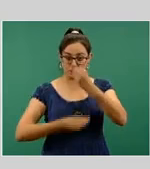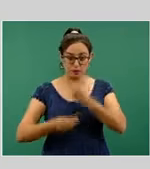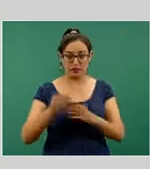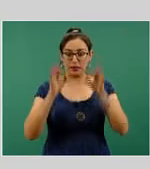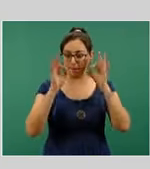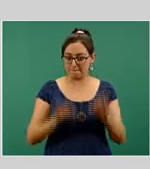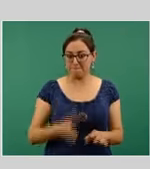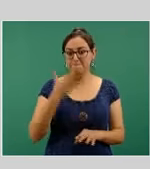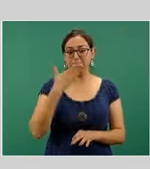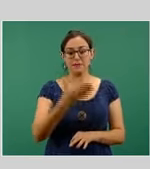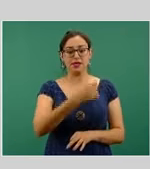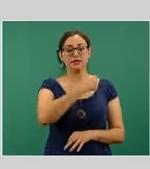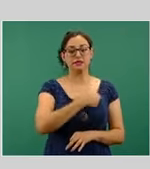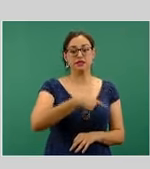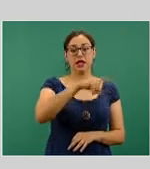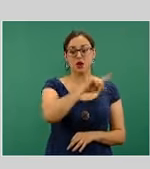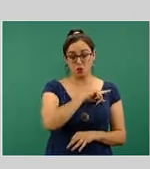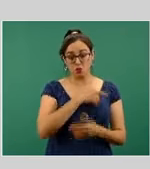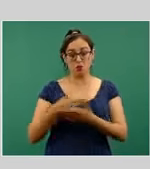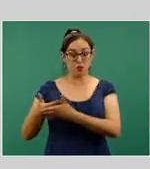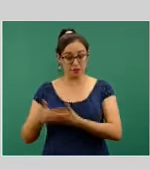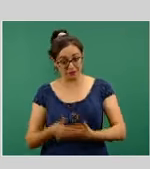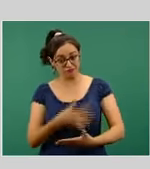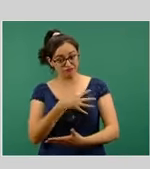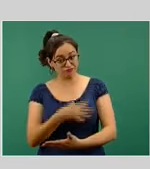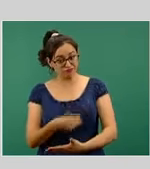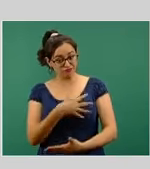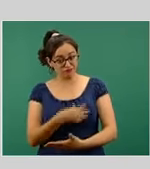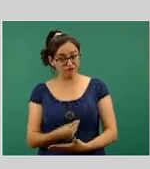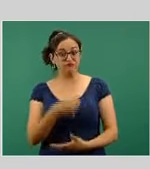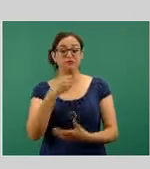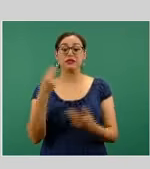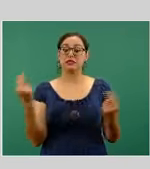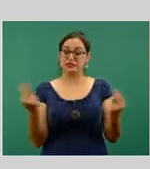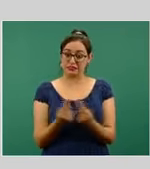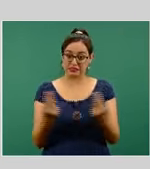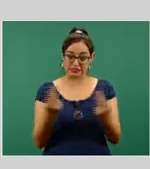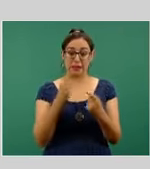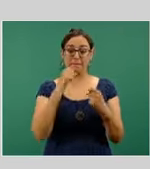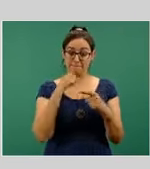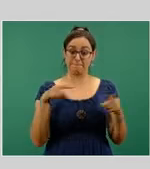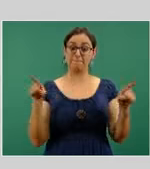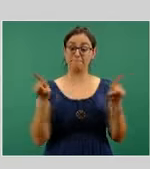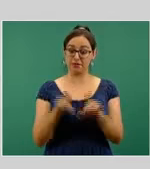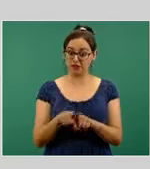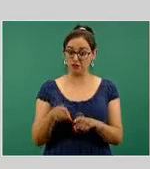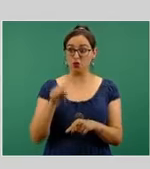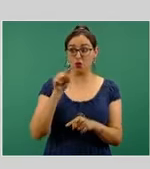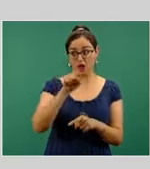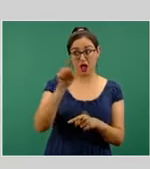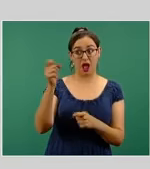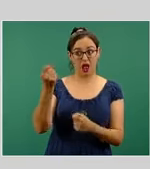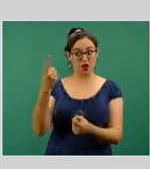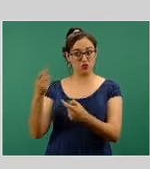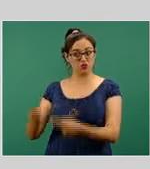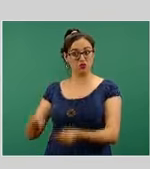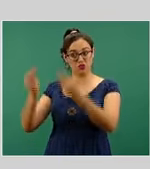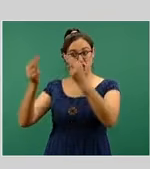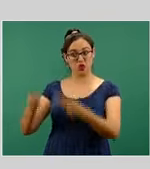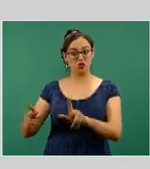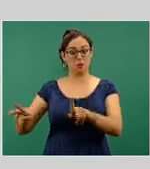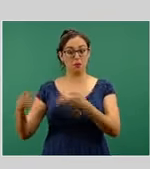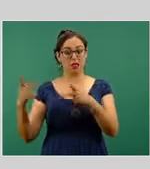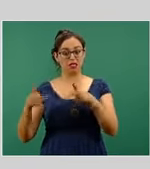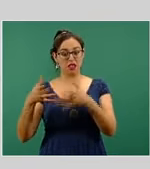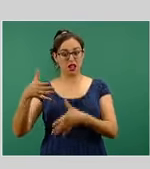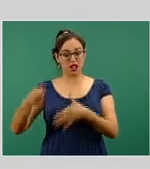dietas saludables, y la necesidad de ocuparse de actividades de la industria que le restan valor a la lactancia materna. El doctor Tedros